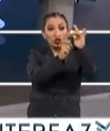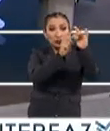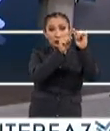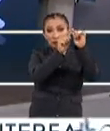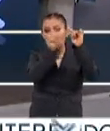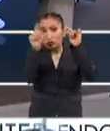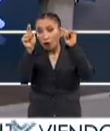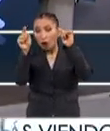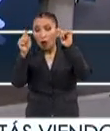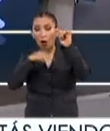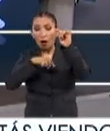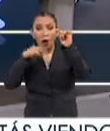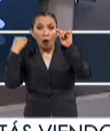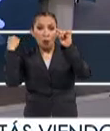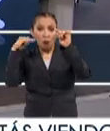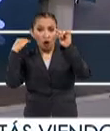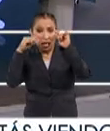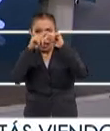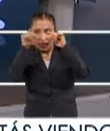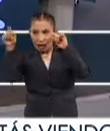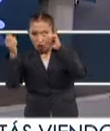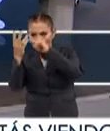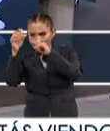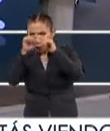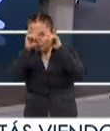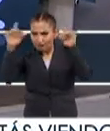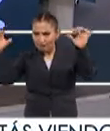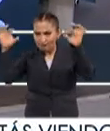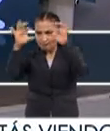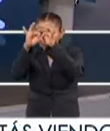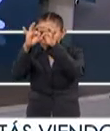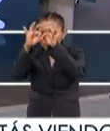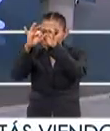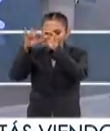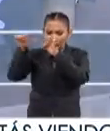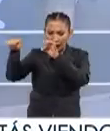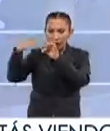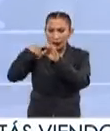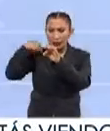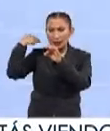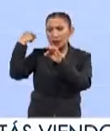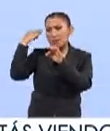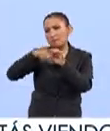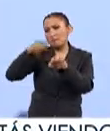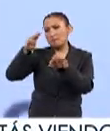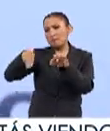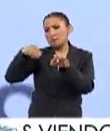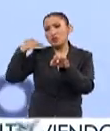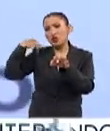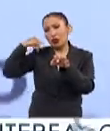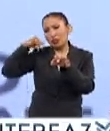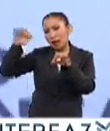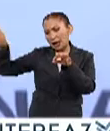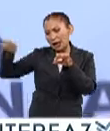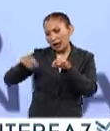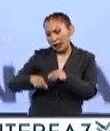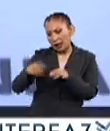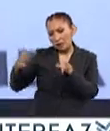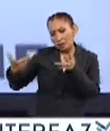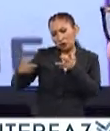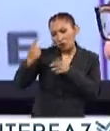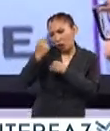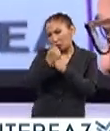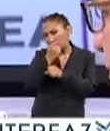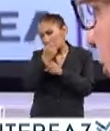Hermosillo, Morelia, que es la más reciente, y Mérida, Yucatán. Calculamos que en un periodo de más o menos